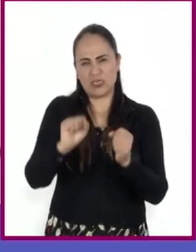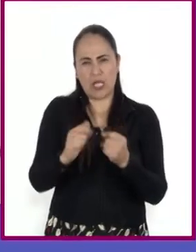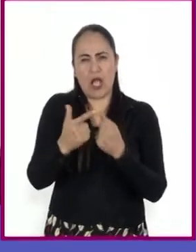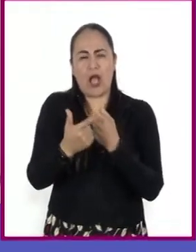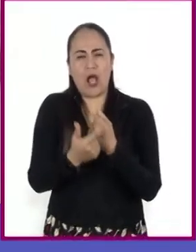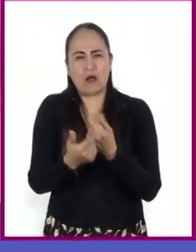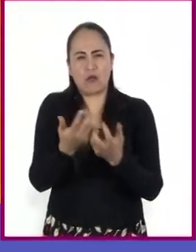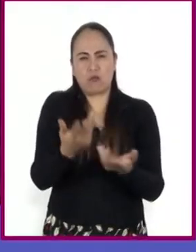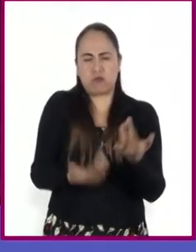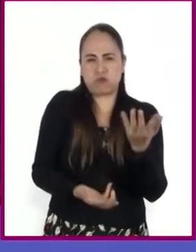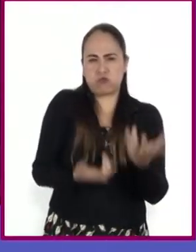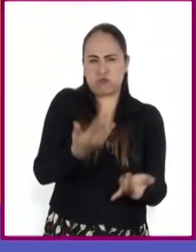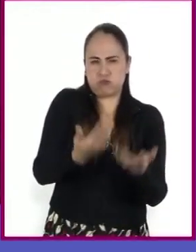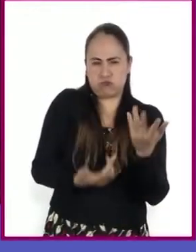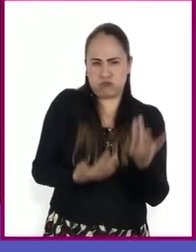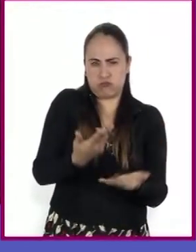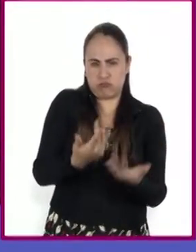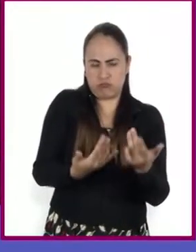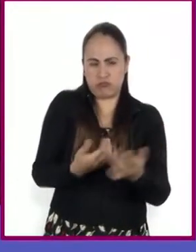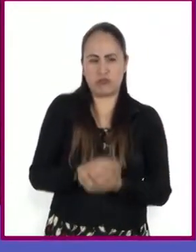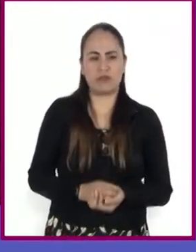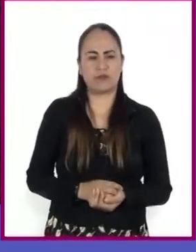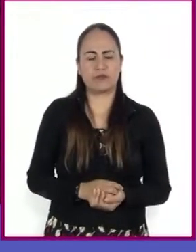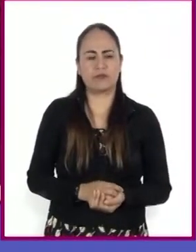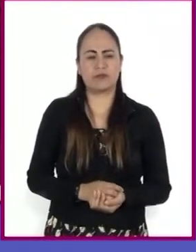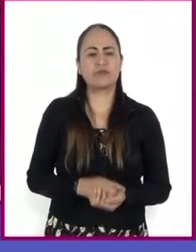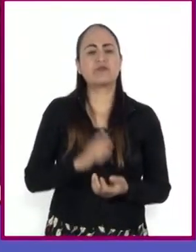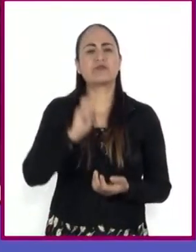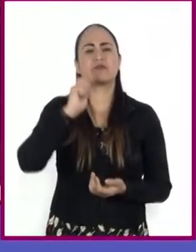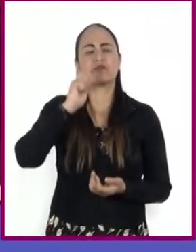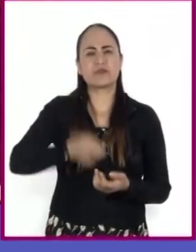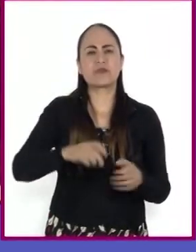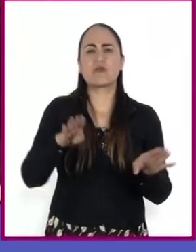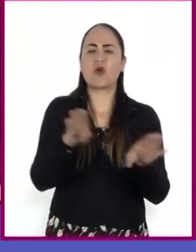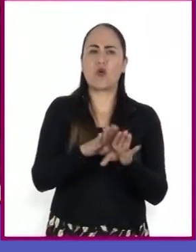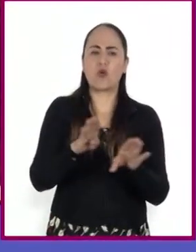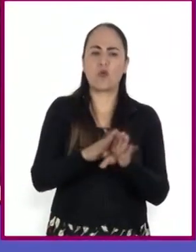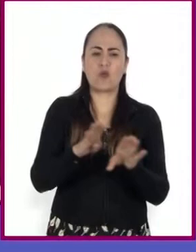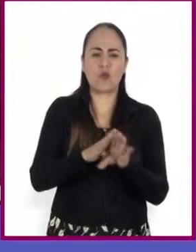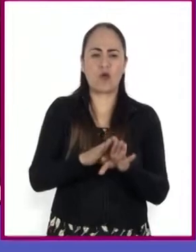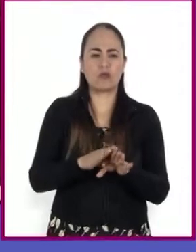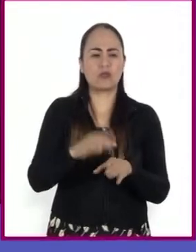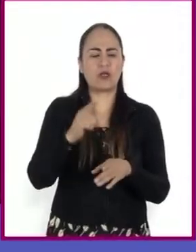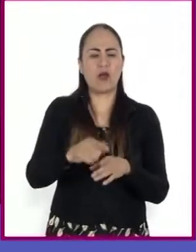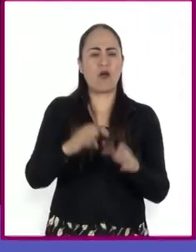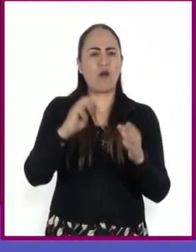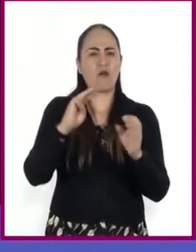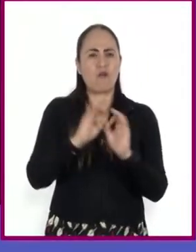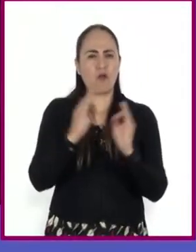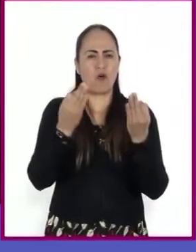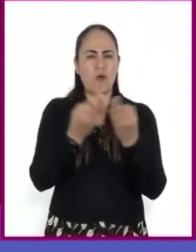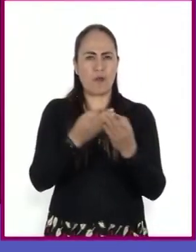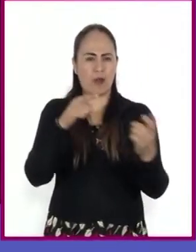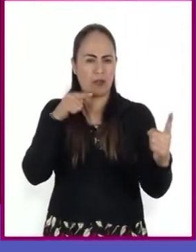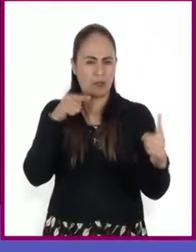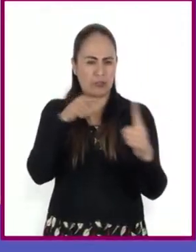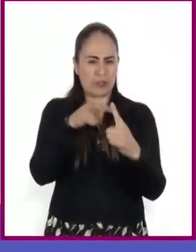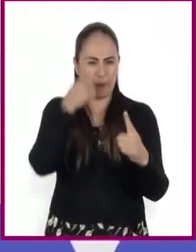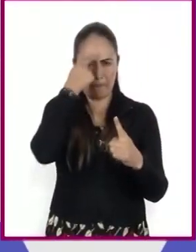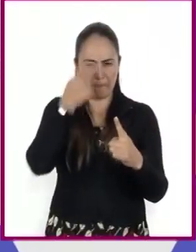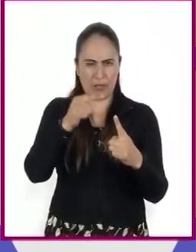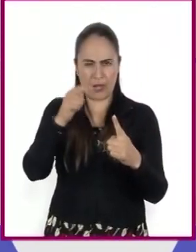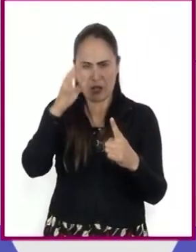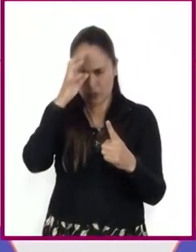hirviente. Y la definición procedimental es aquella que revela un método específico para la obtención de un